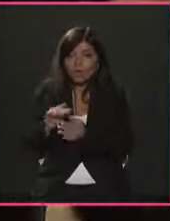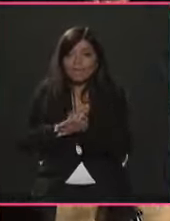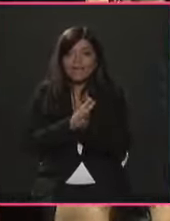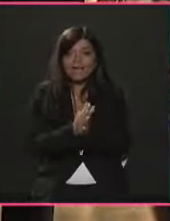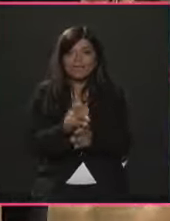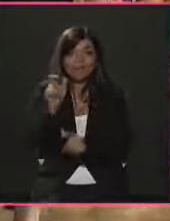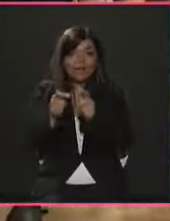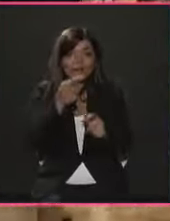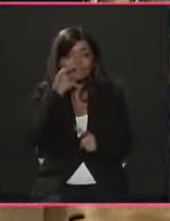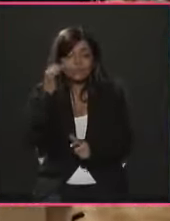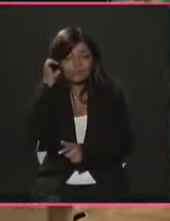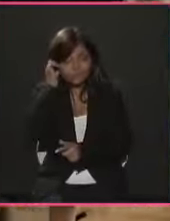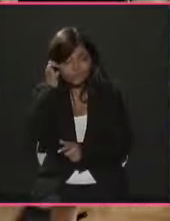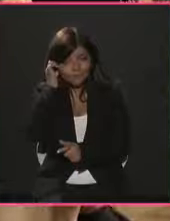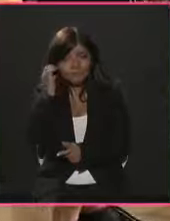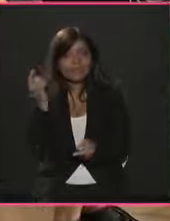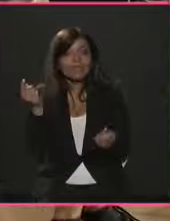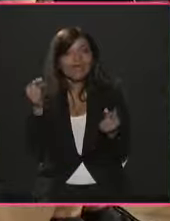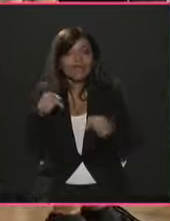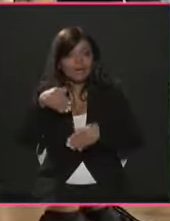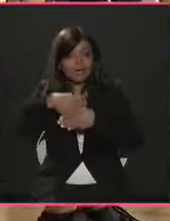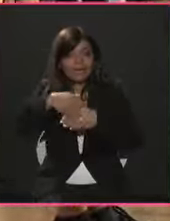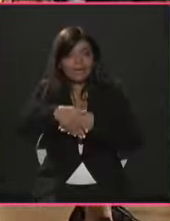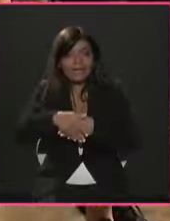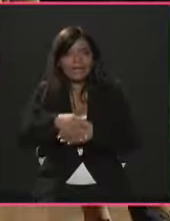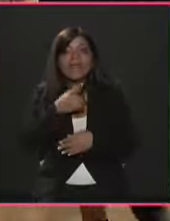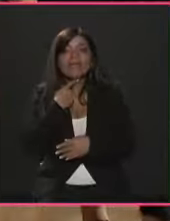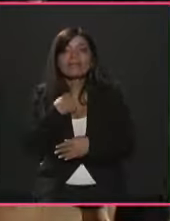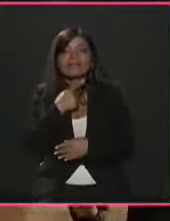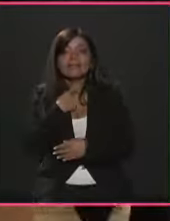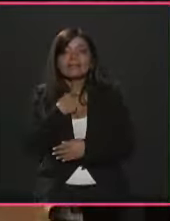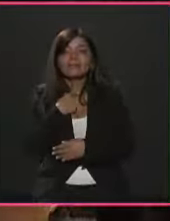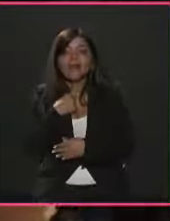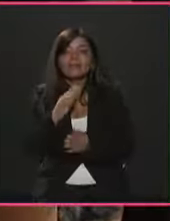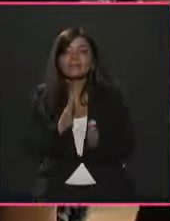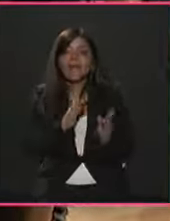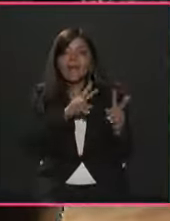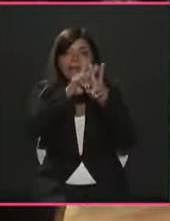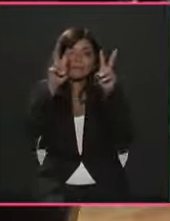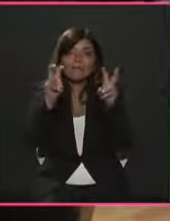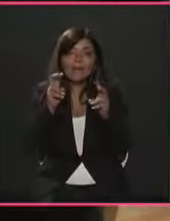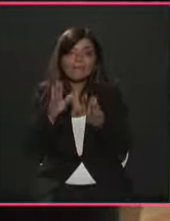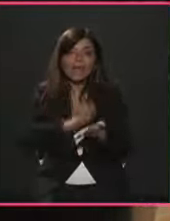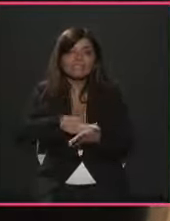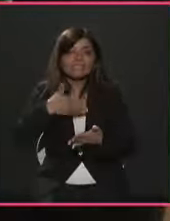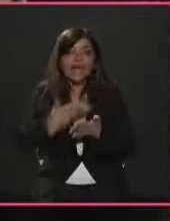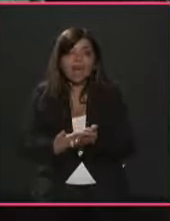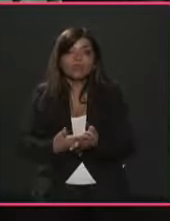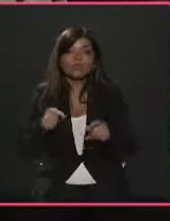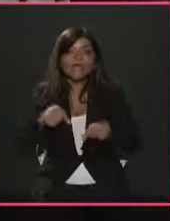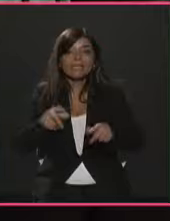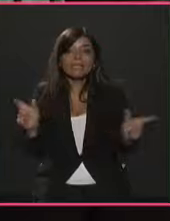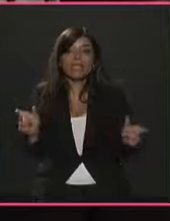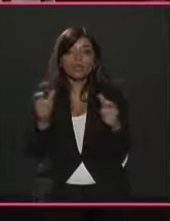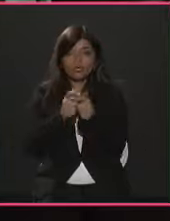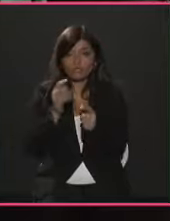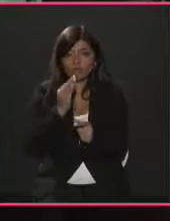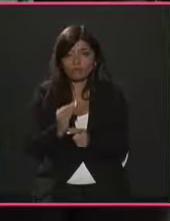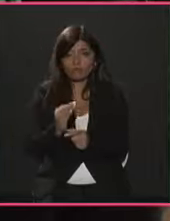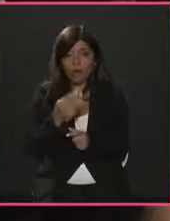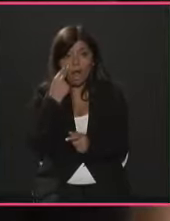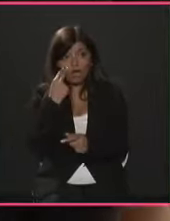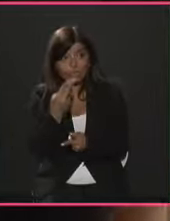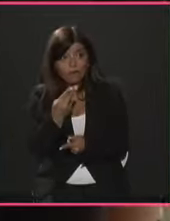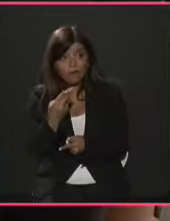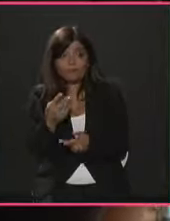todos y todas y en este caso en la tarde va a haber ese interesante bloque sobre salud aquí en congreso futuro lo que estamos viendo